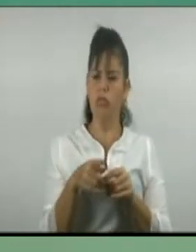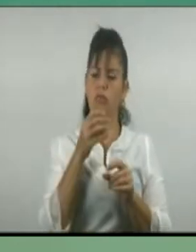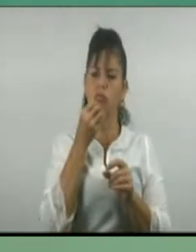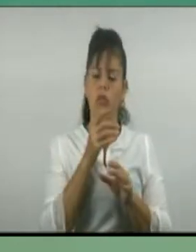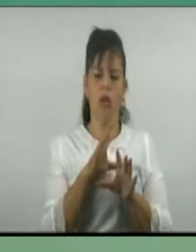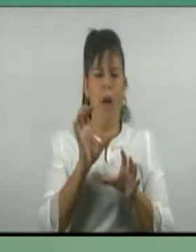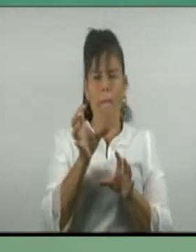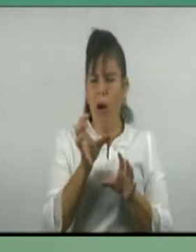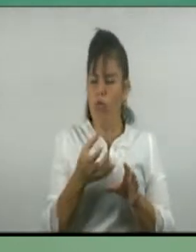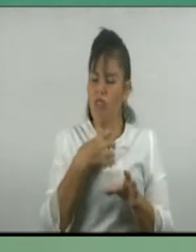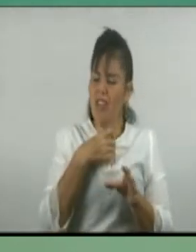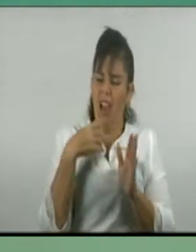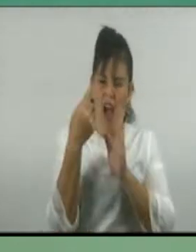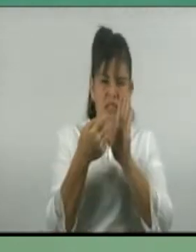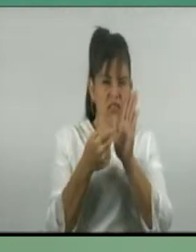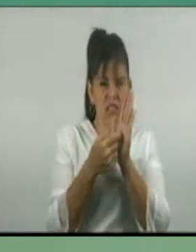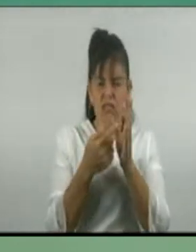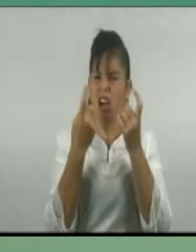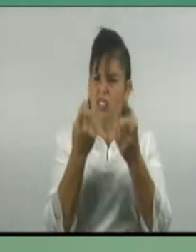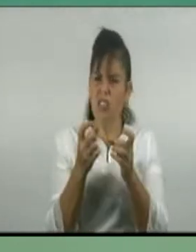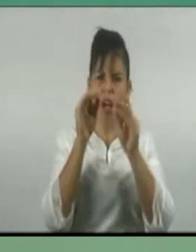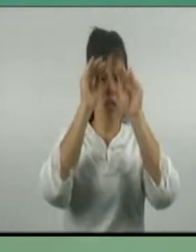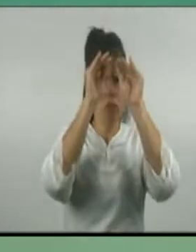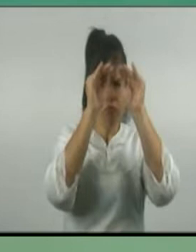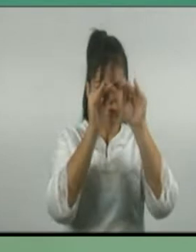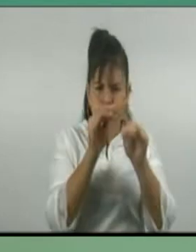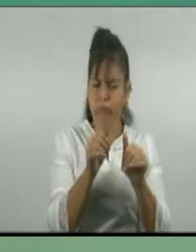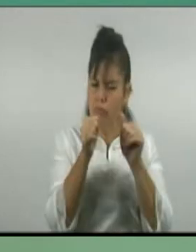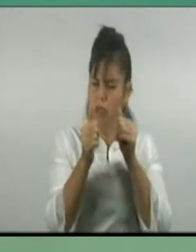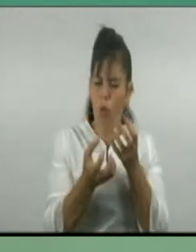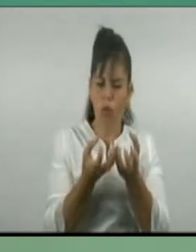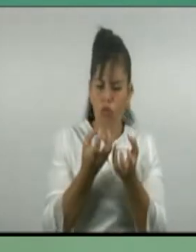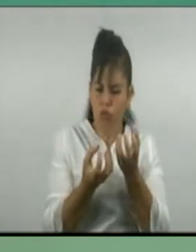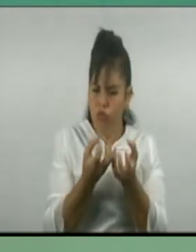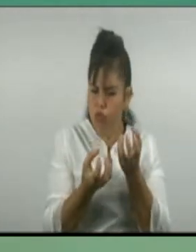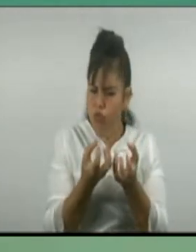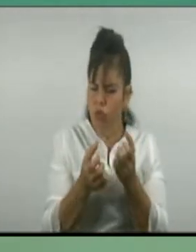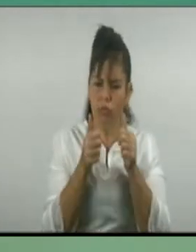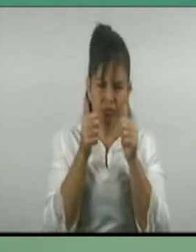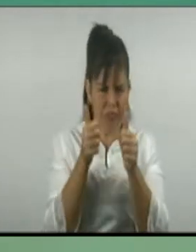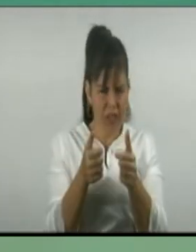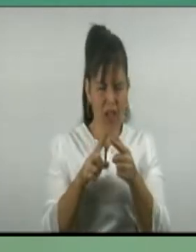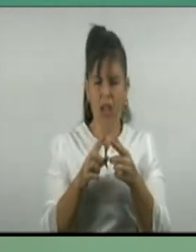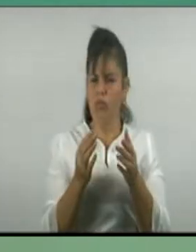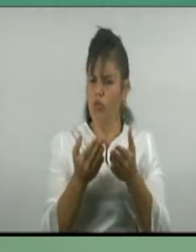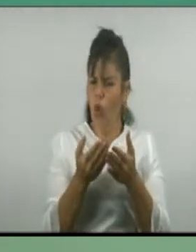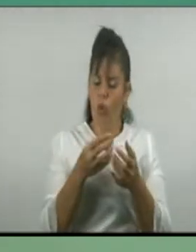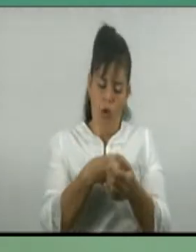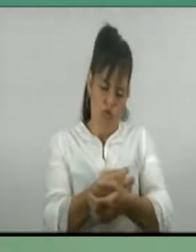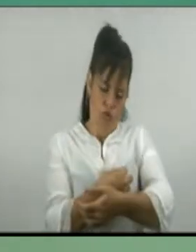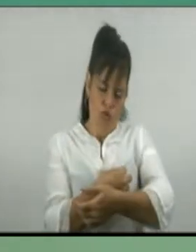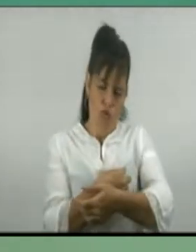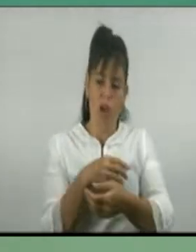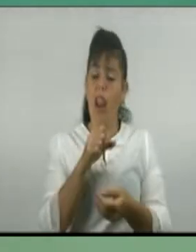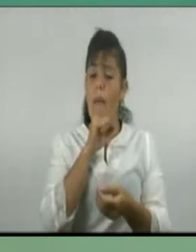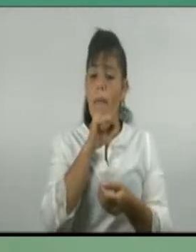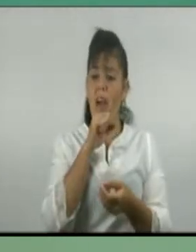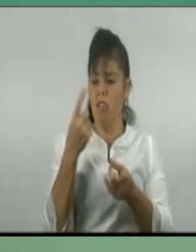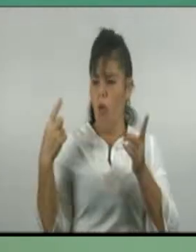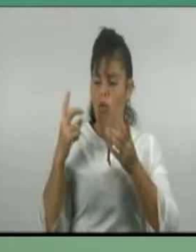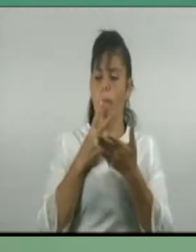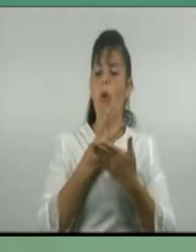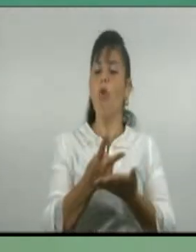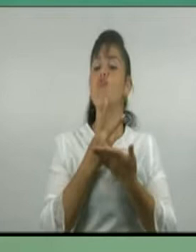todas las características necesarias para la elaboración y la preparación de la leche materna que donan las madres de forma